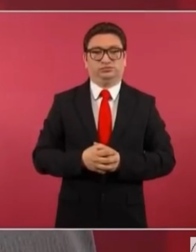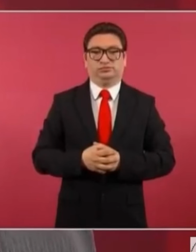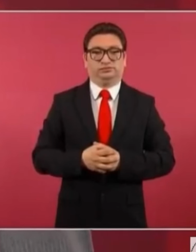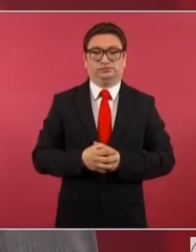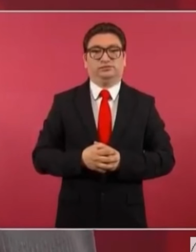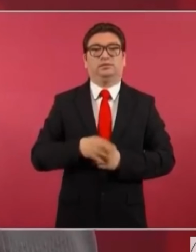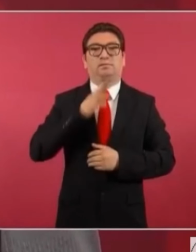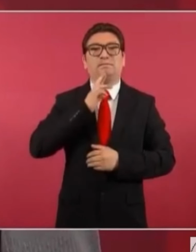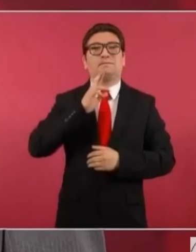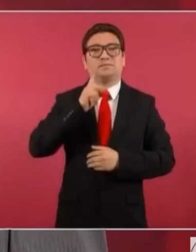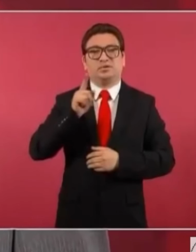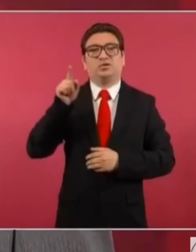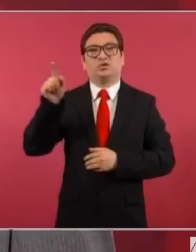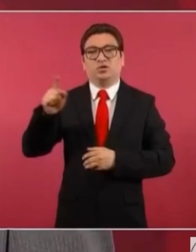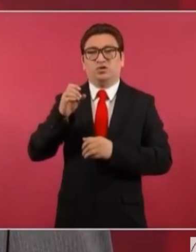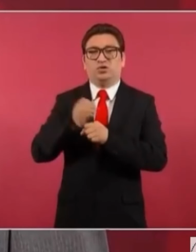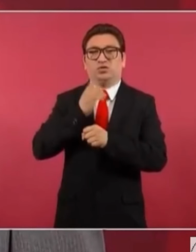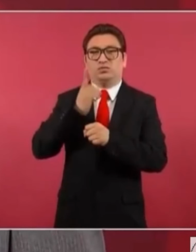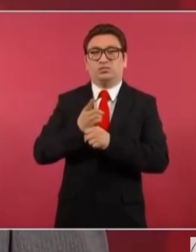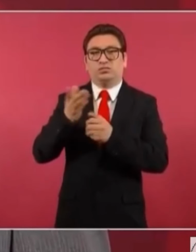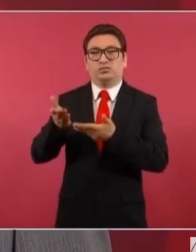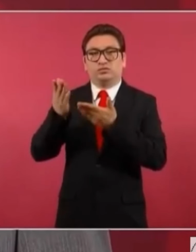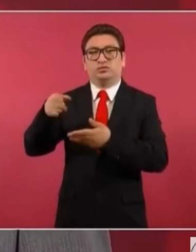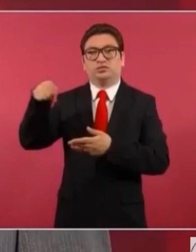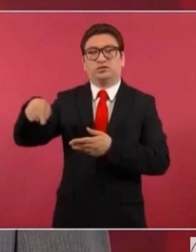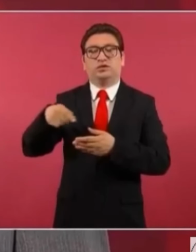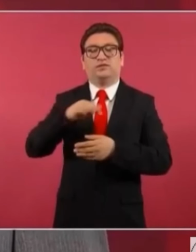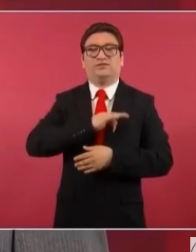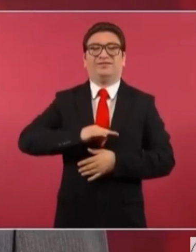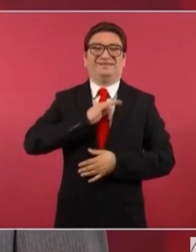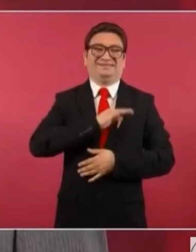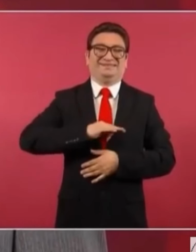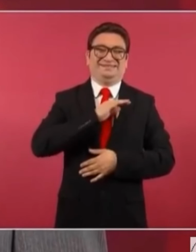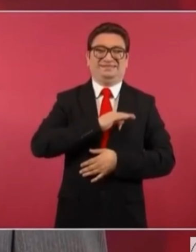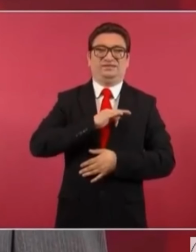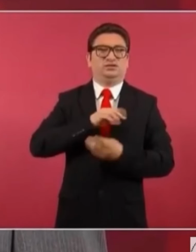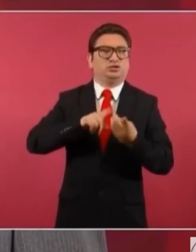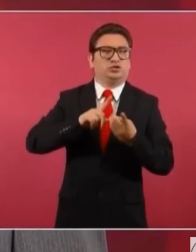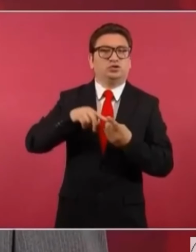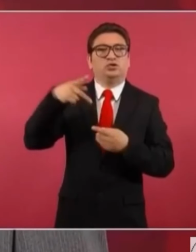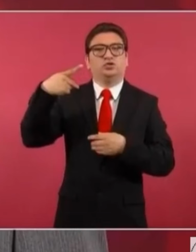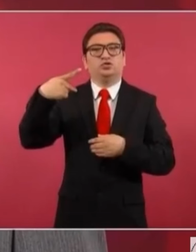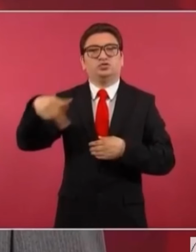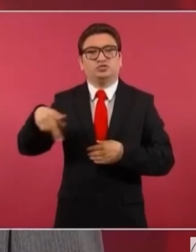que tengan oportunidades de ser felices donde nacieron,